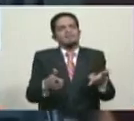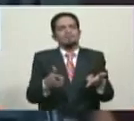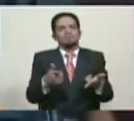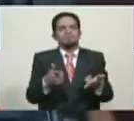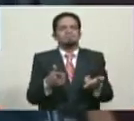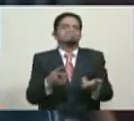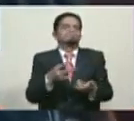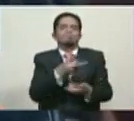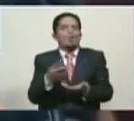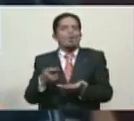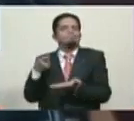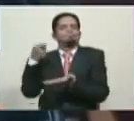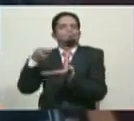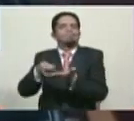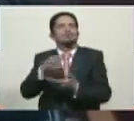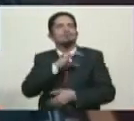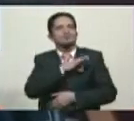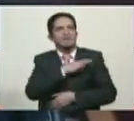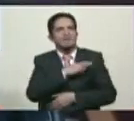consecuencia: